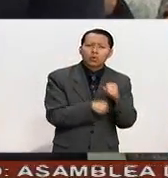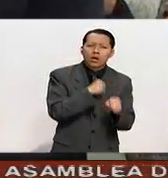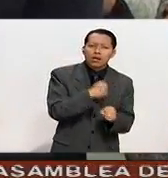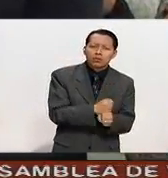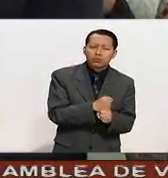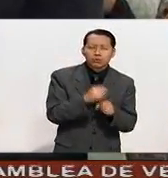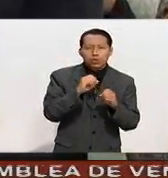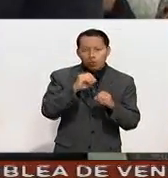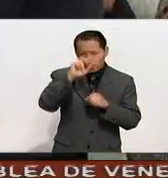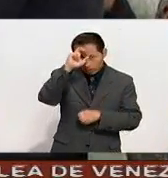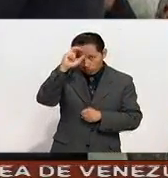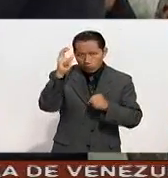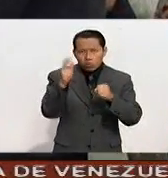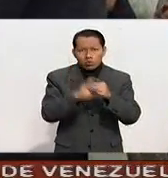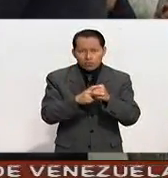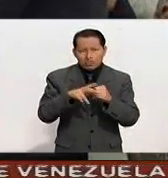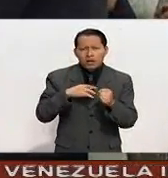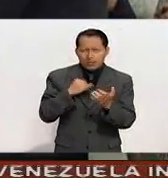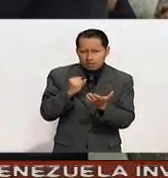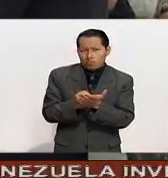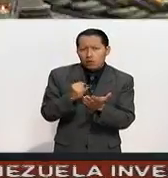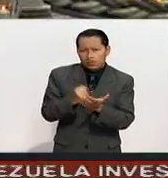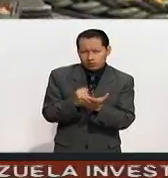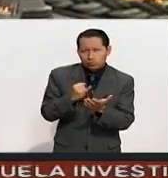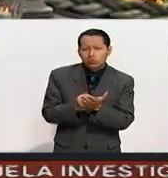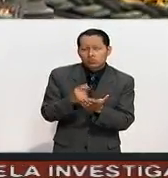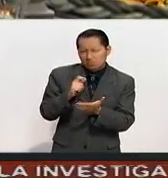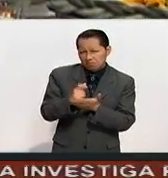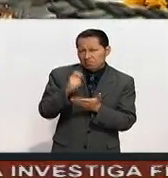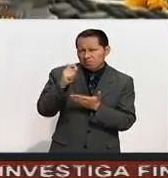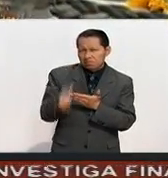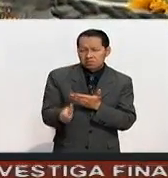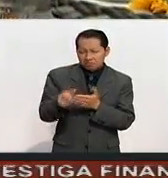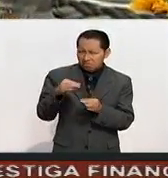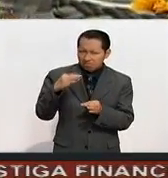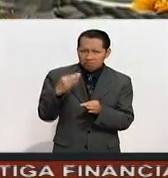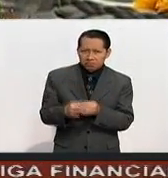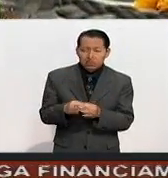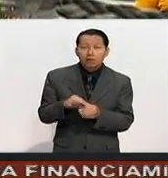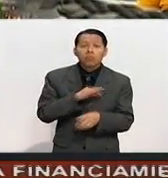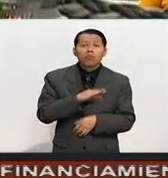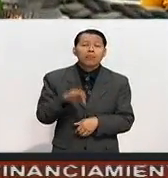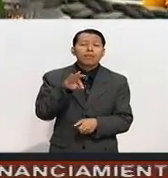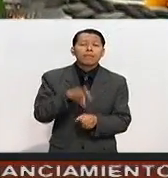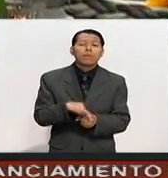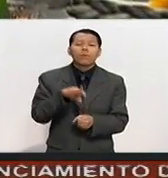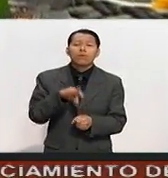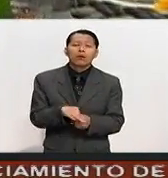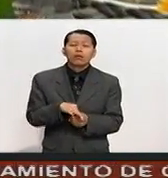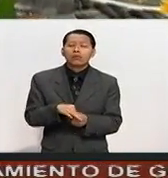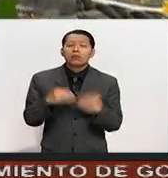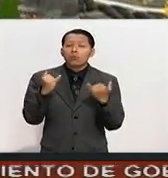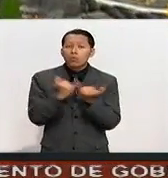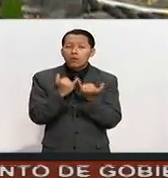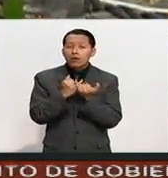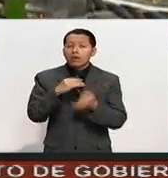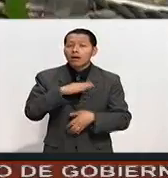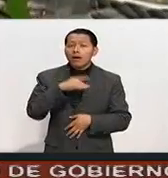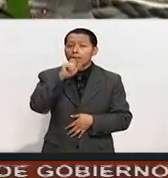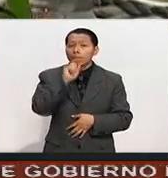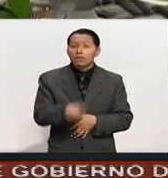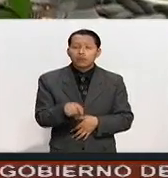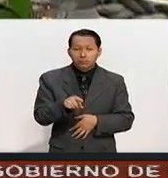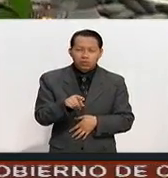europeos residentes que paguen sus impuestos aquí, es decir, que tengan ya la residencia permanente, pueden votar, así como aquellos integrantes